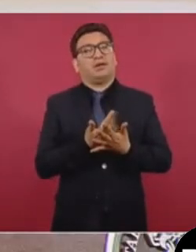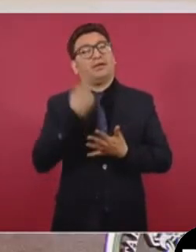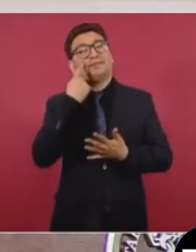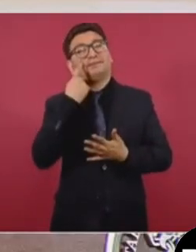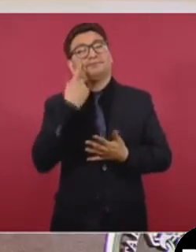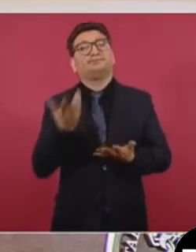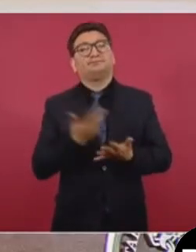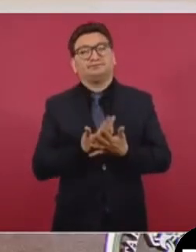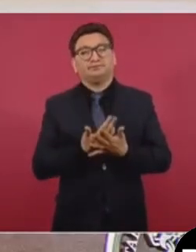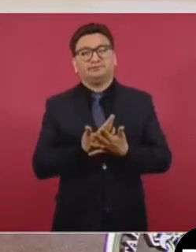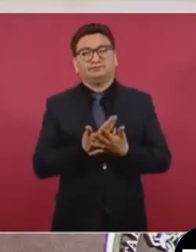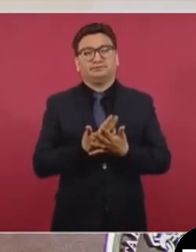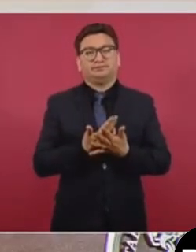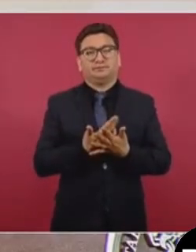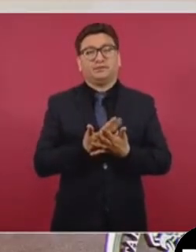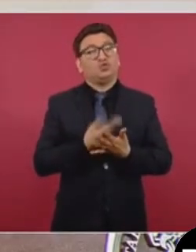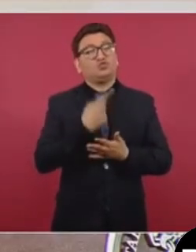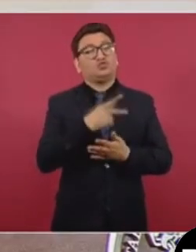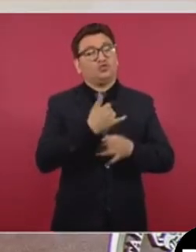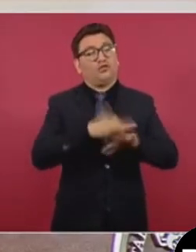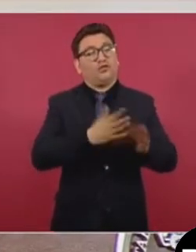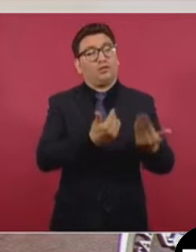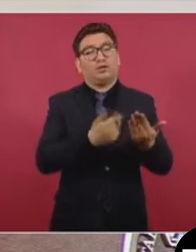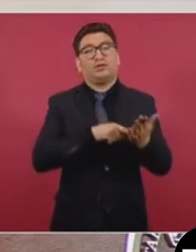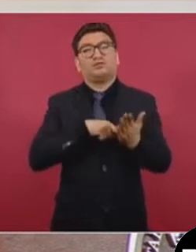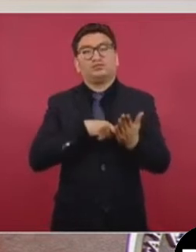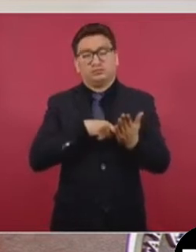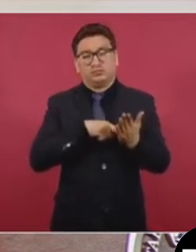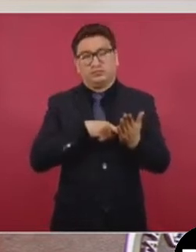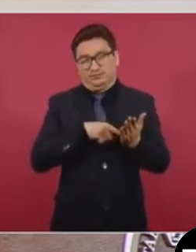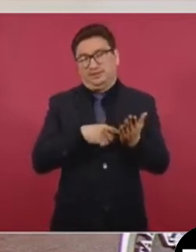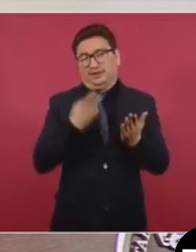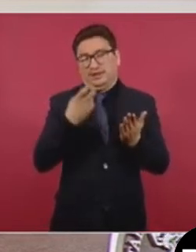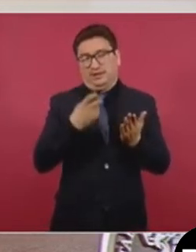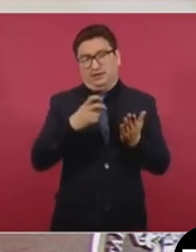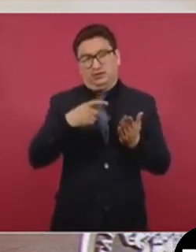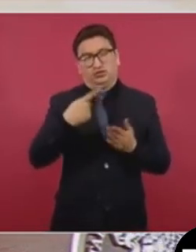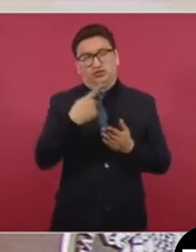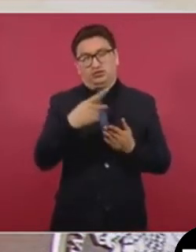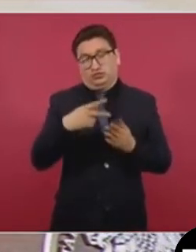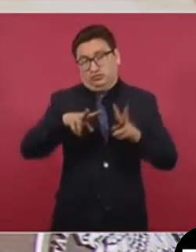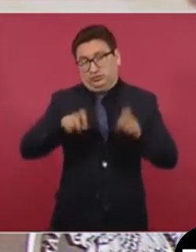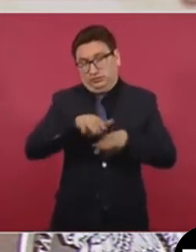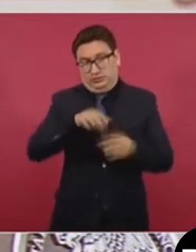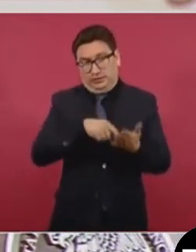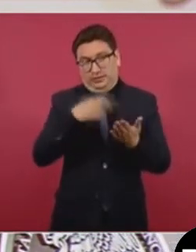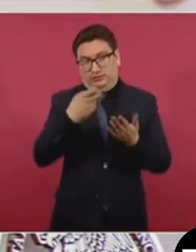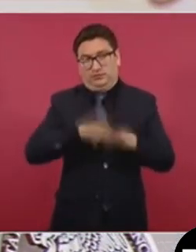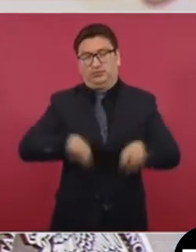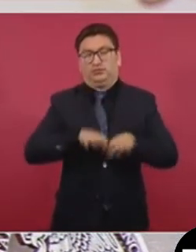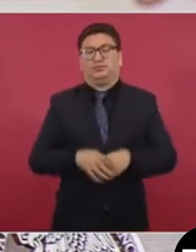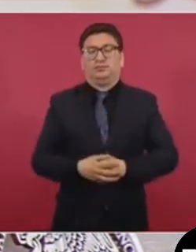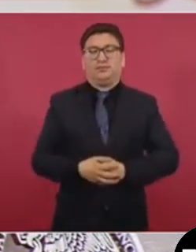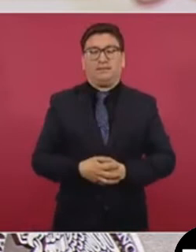cuál es el informe sobre este asunto, porque además, en el